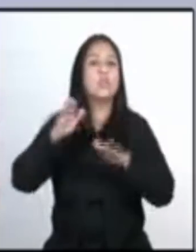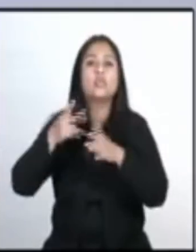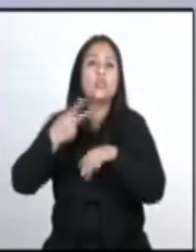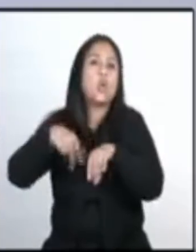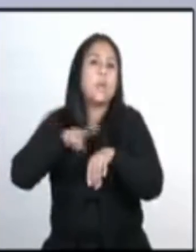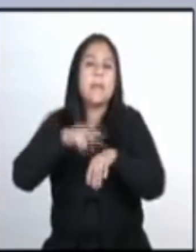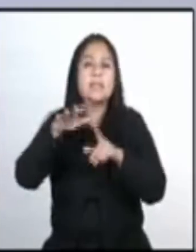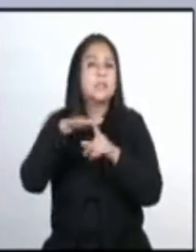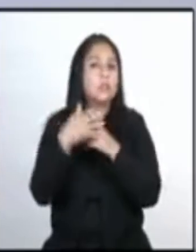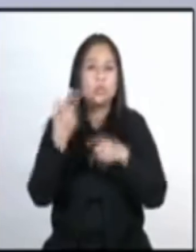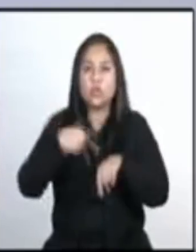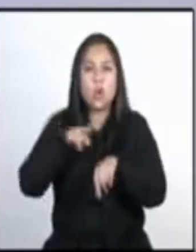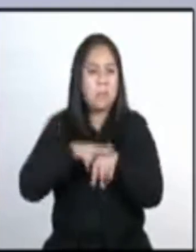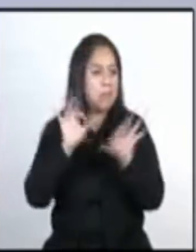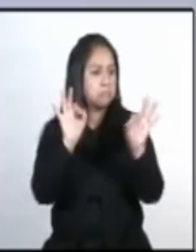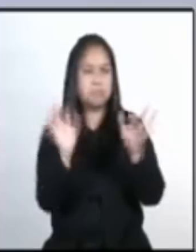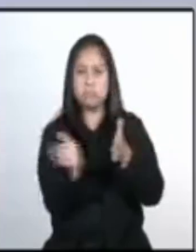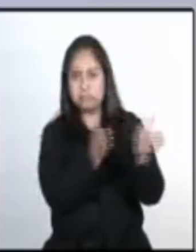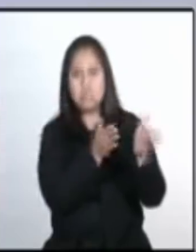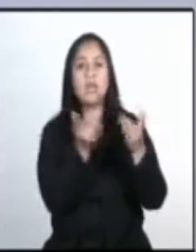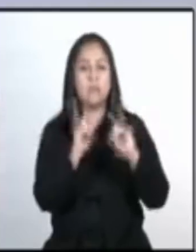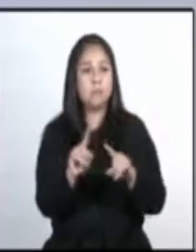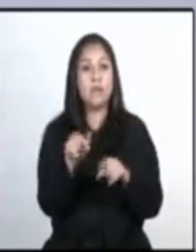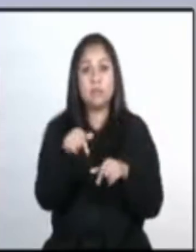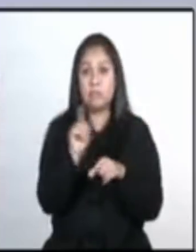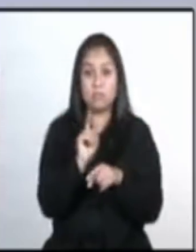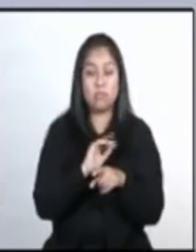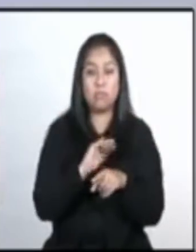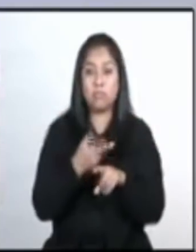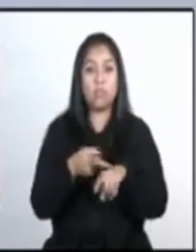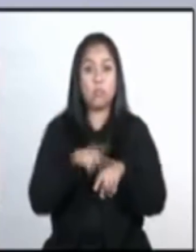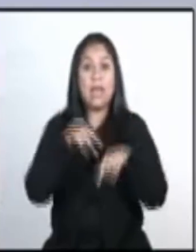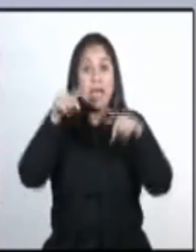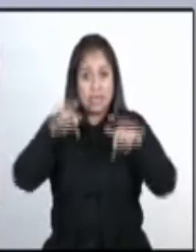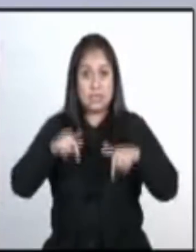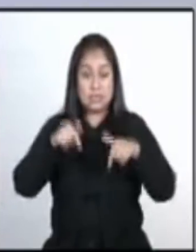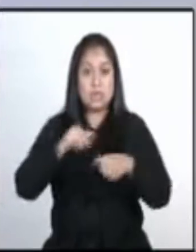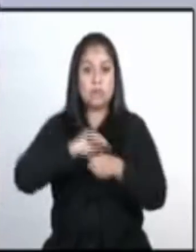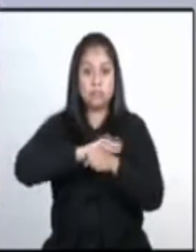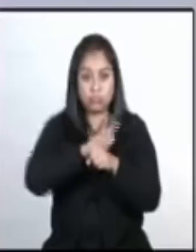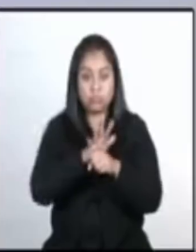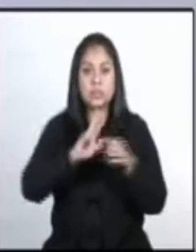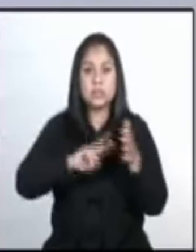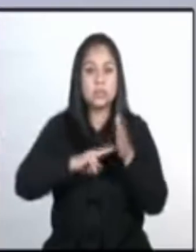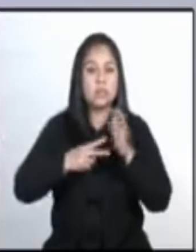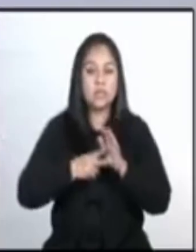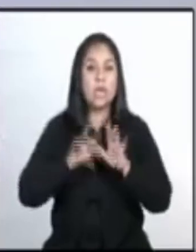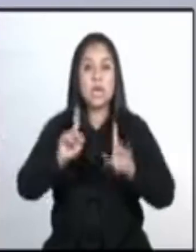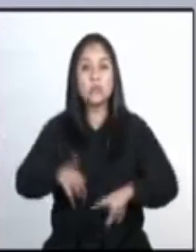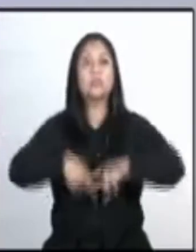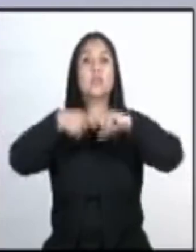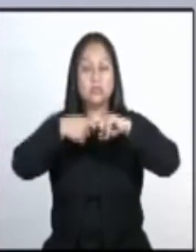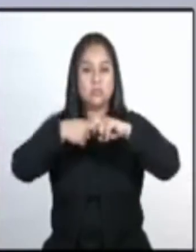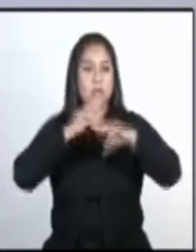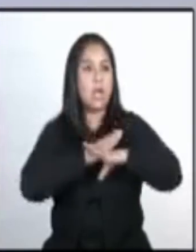estarían prohibidas o sometidas a requisitos más rigurosos. Esto, sin duda, no significa que la suspensión de